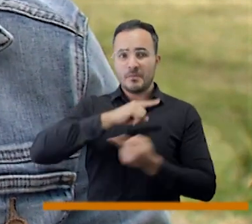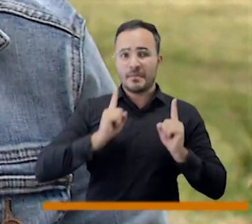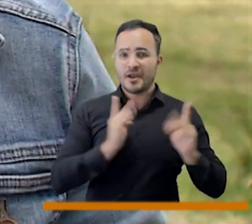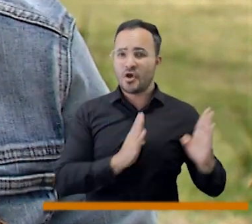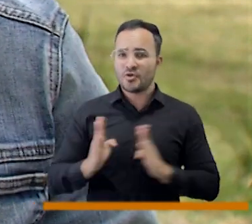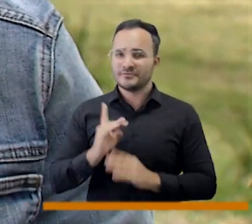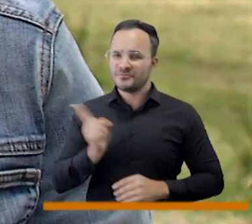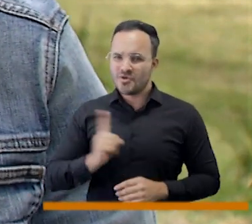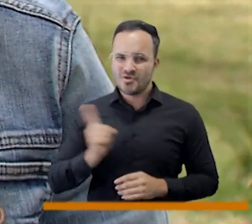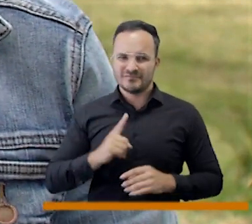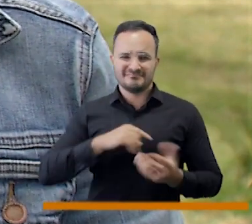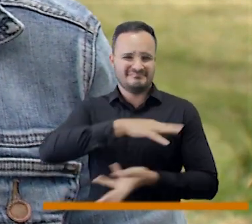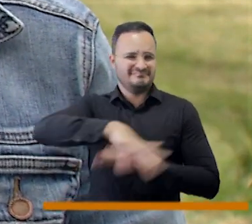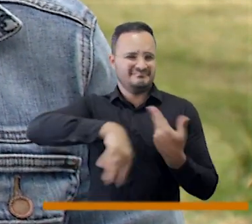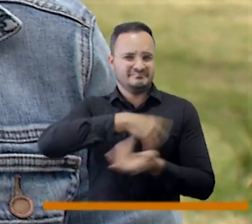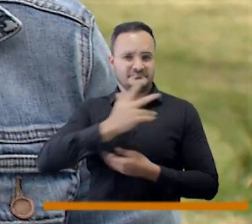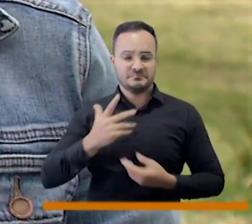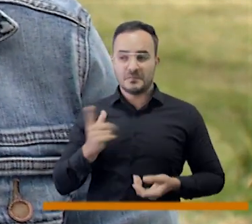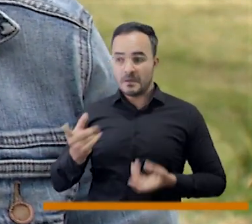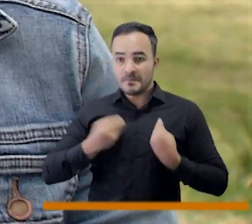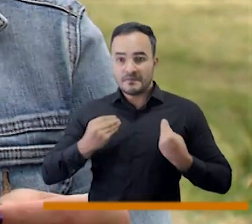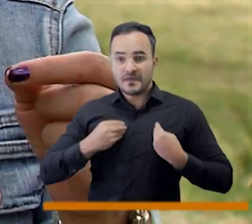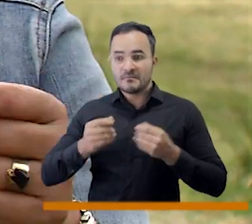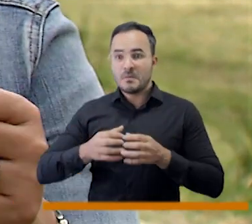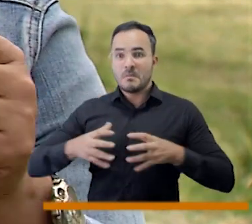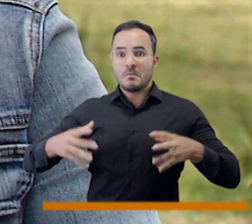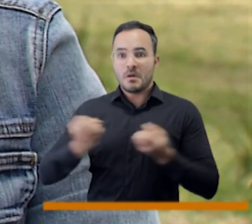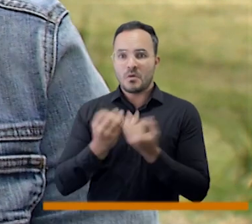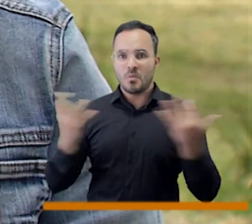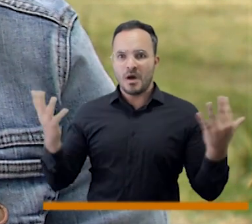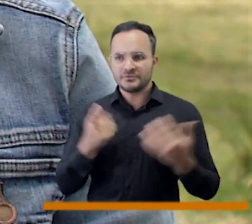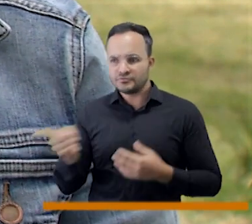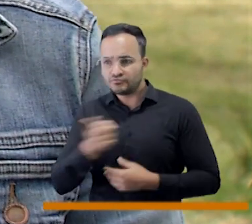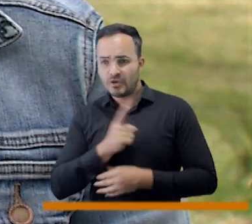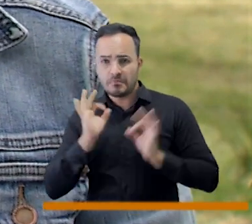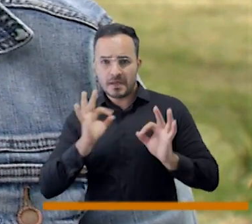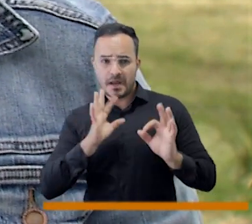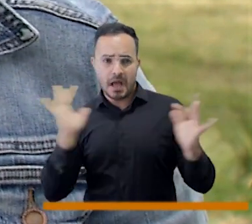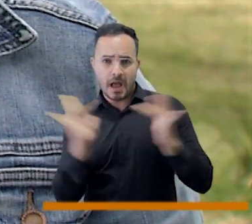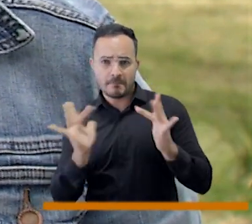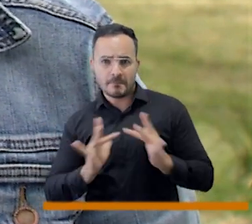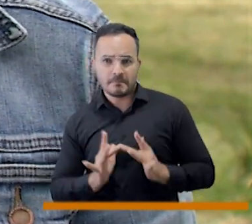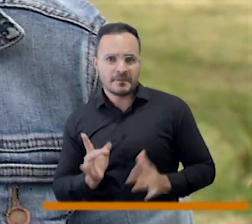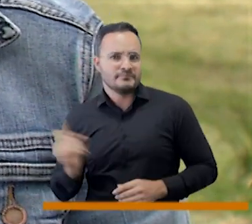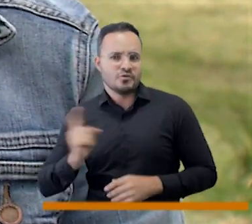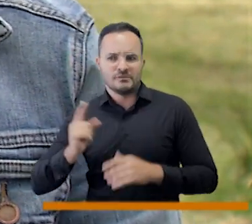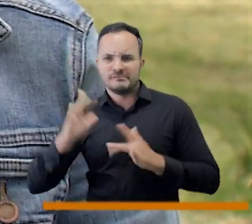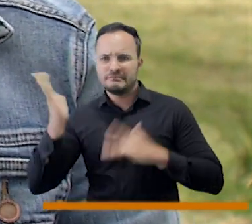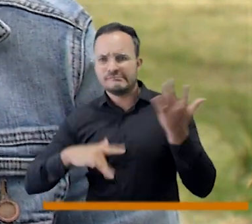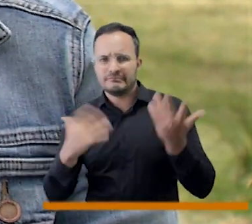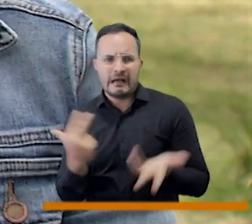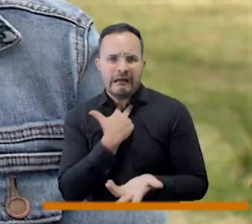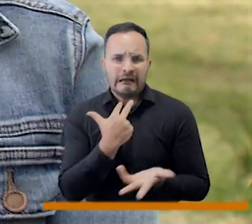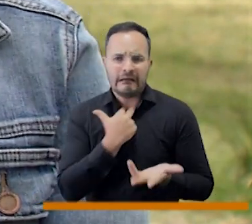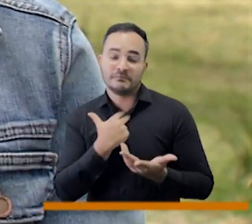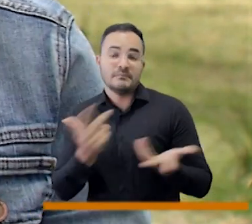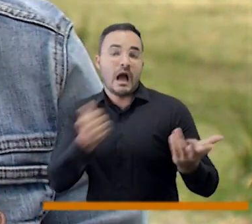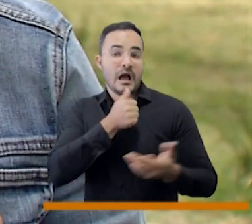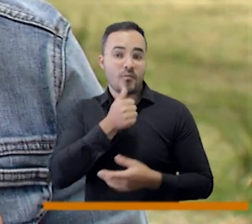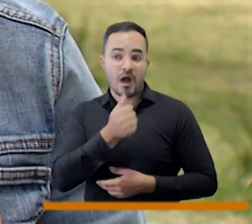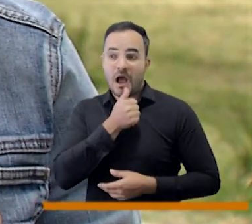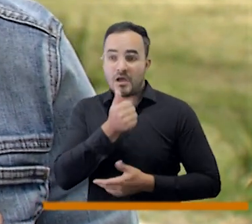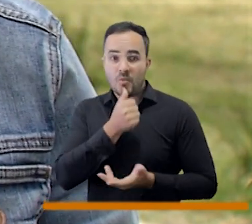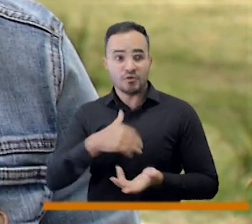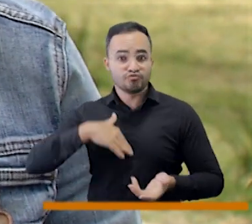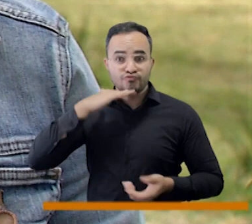una capacidad de carga del corregimiento, por lo que incluso los fines de semana ya no hay ni siquiera agua para los habitantes, y eso es